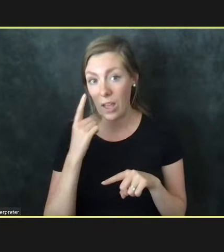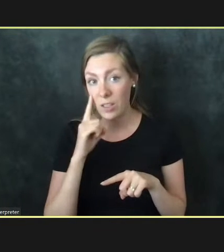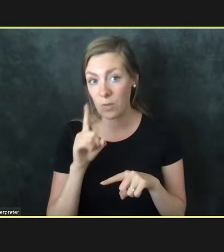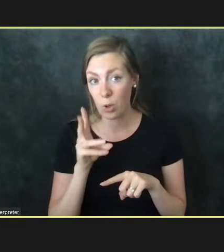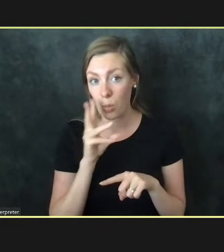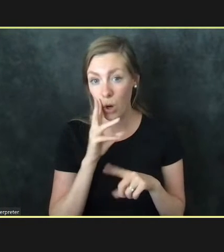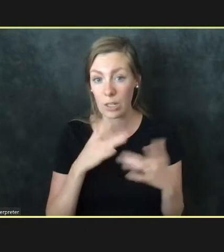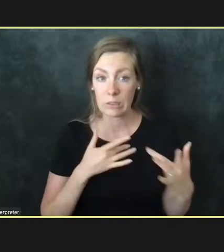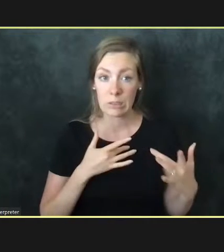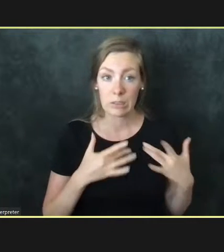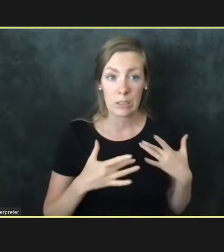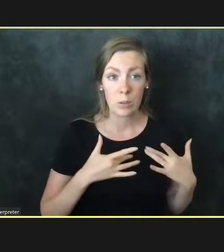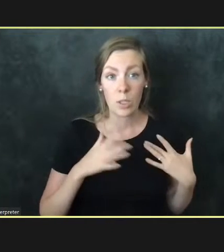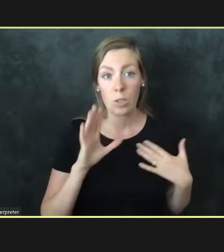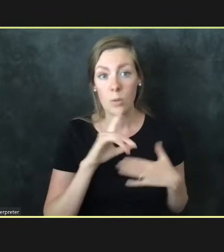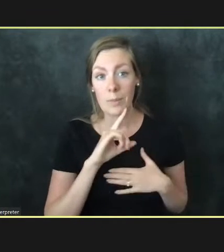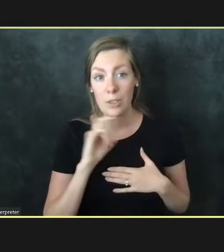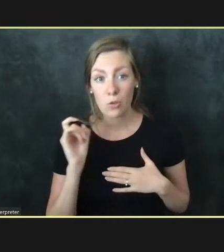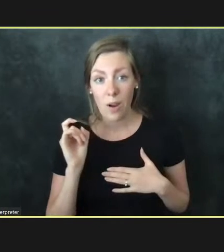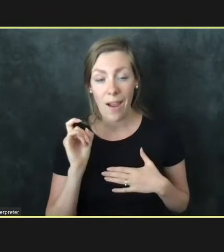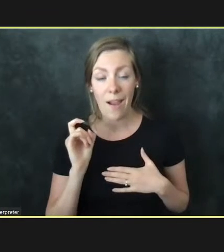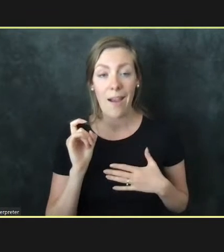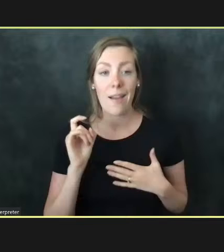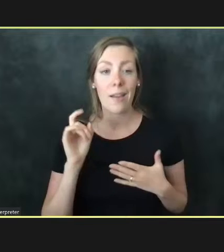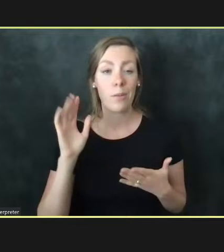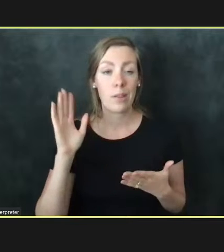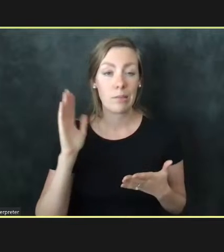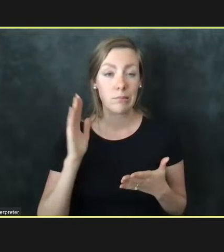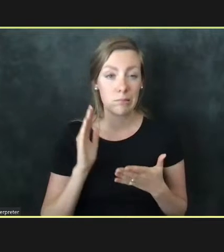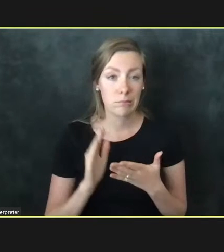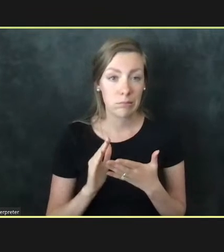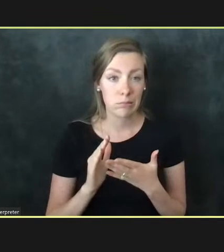dependen por los